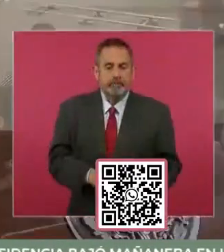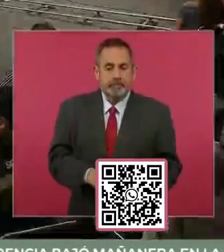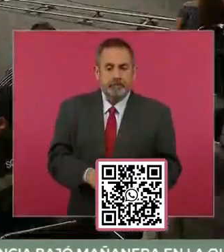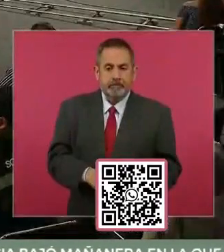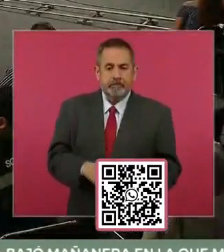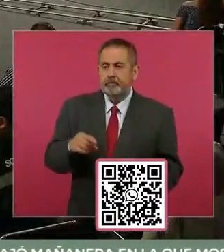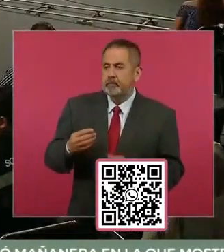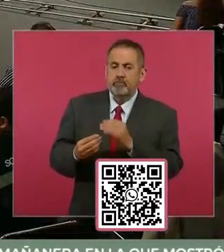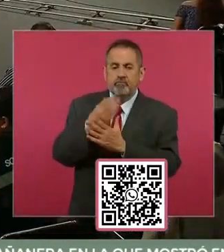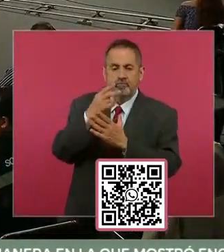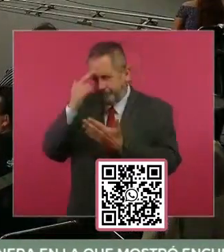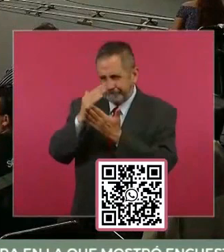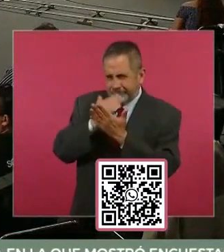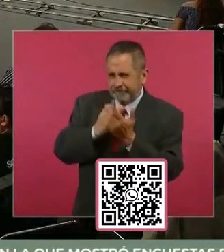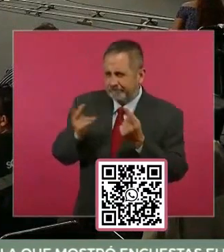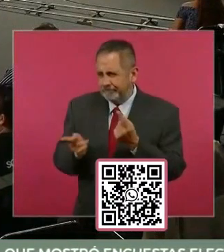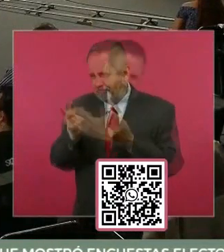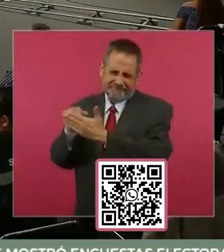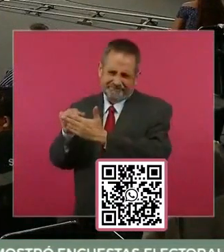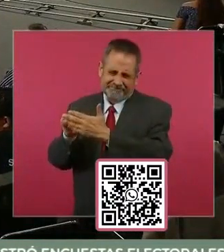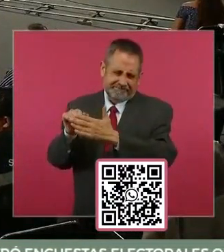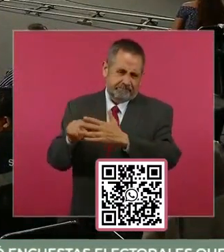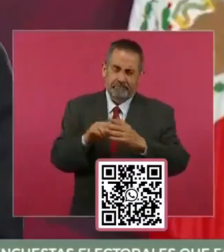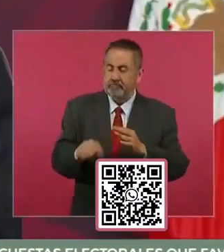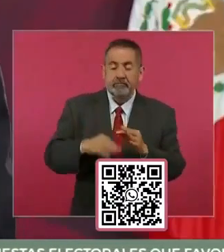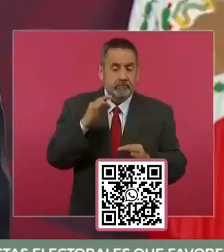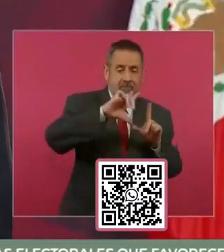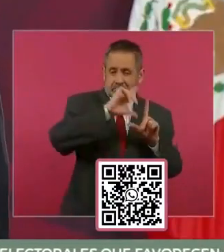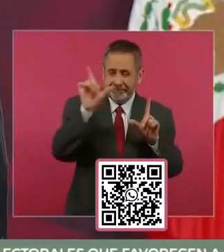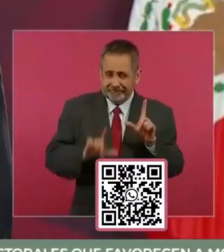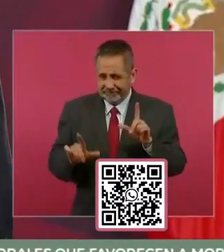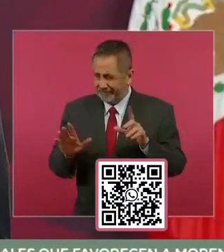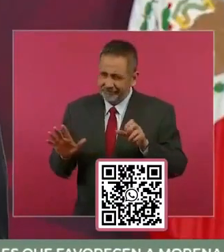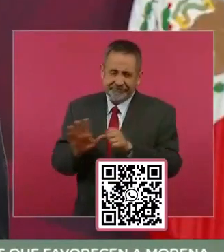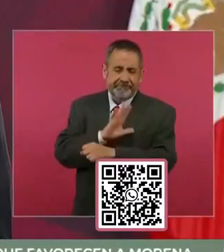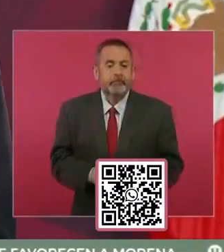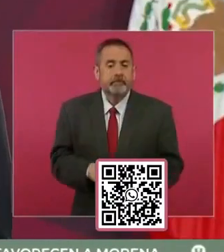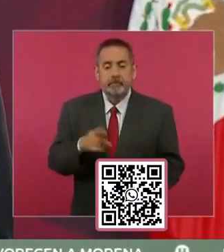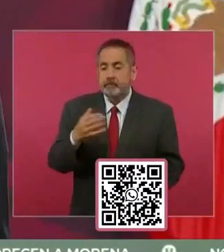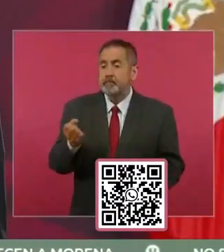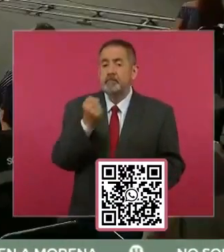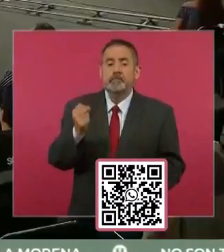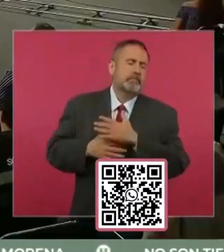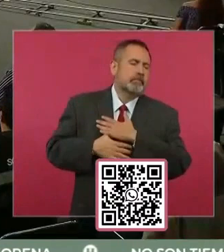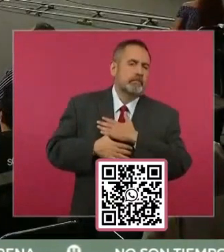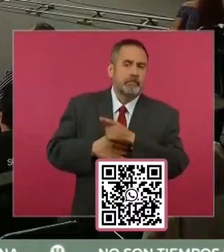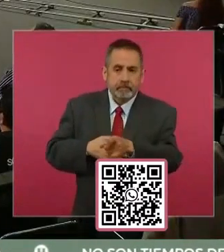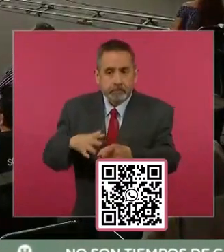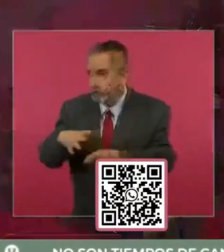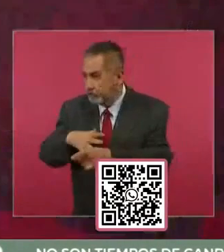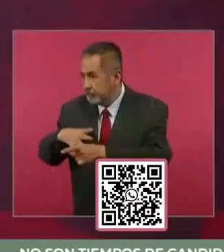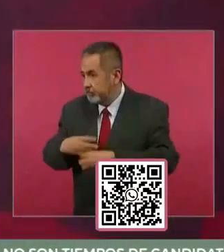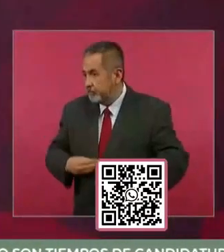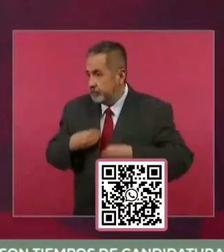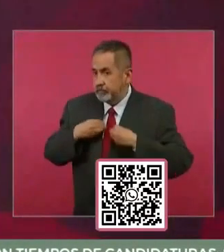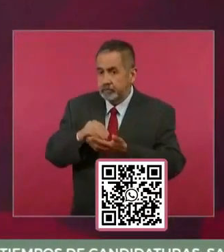un nuevo censo, una revisión, casa por casa. Y lo estamos haciendo en todo el país. Y afortunadamente estamos encontrando a mucha gente